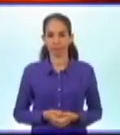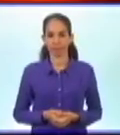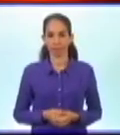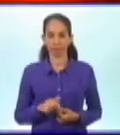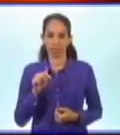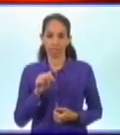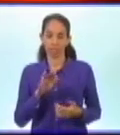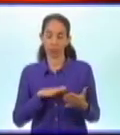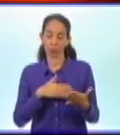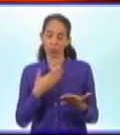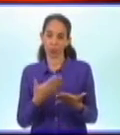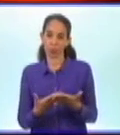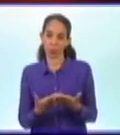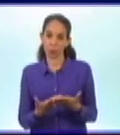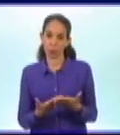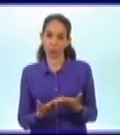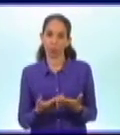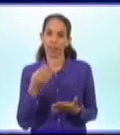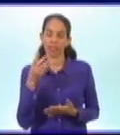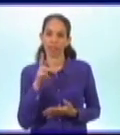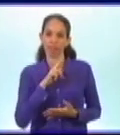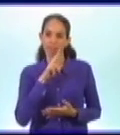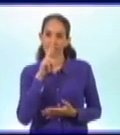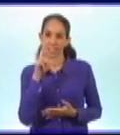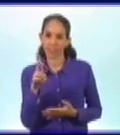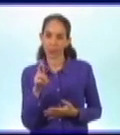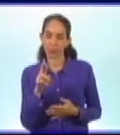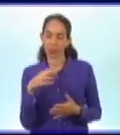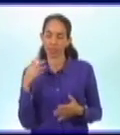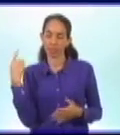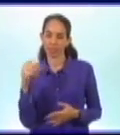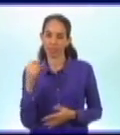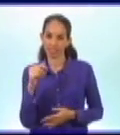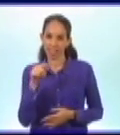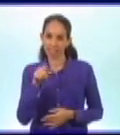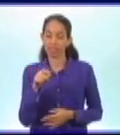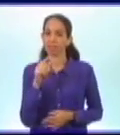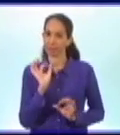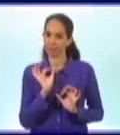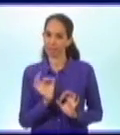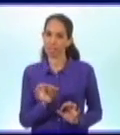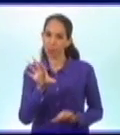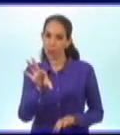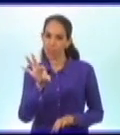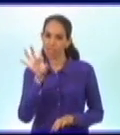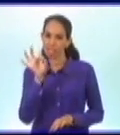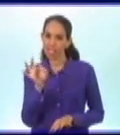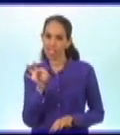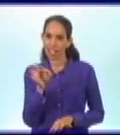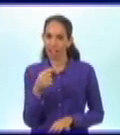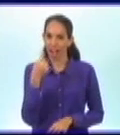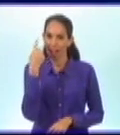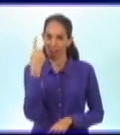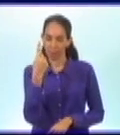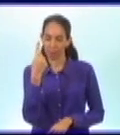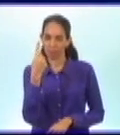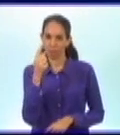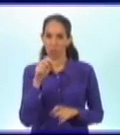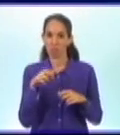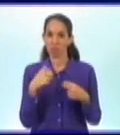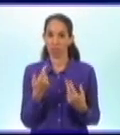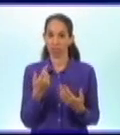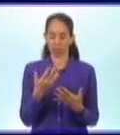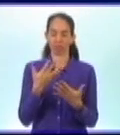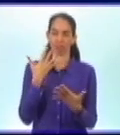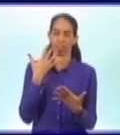Propongo ver la respuesta de la actividad. Seguramente seleccionaste como correcta la primera acción, porque la